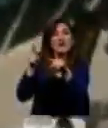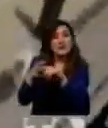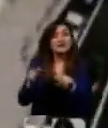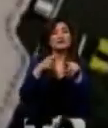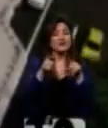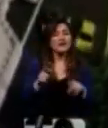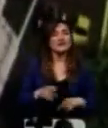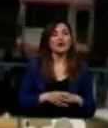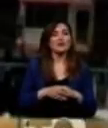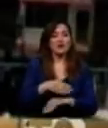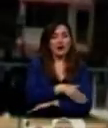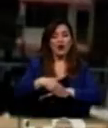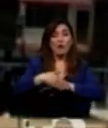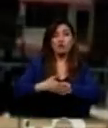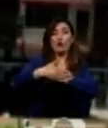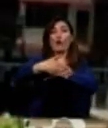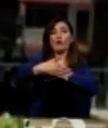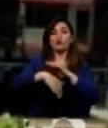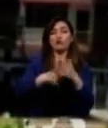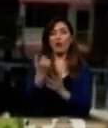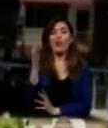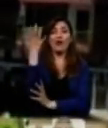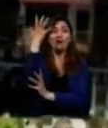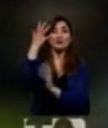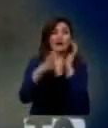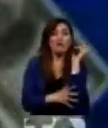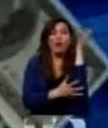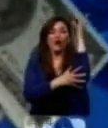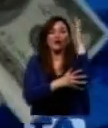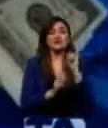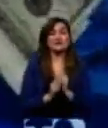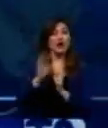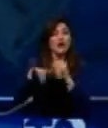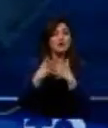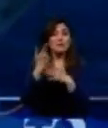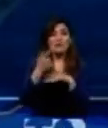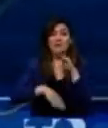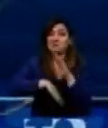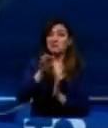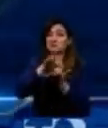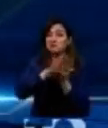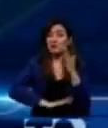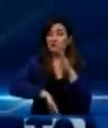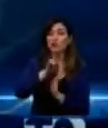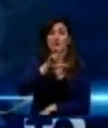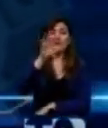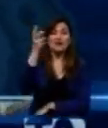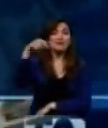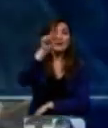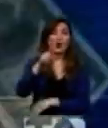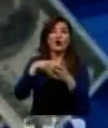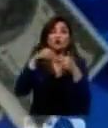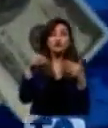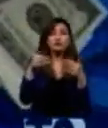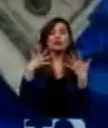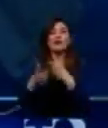mercados, parques, ampliación de veredas, colocación de árboles y demás. Al momento ha ejecutado cerca de 230 millones de dólares,